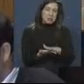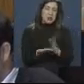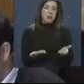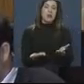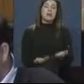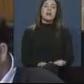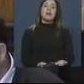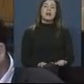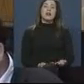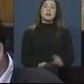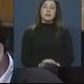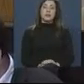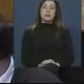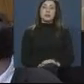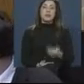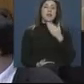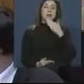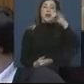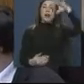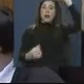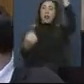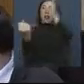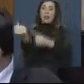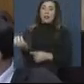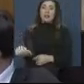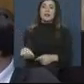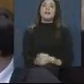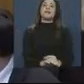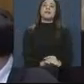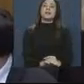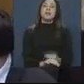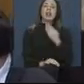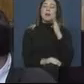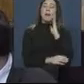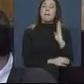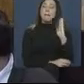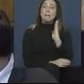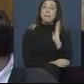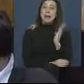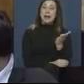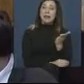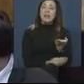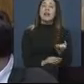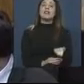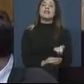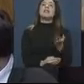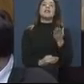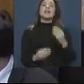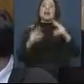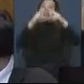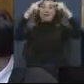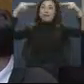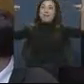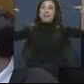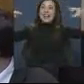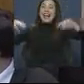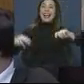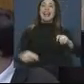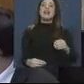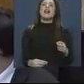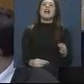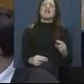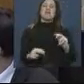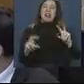ocurre con el espectro radioeléctrico, del cual se benefician precisamente los canales de televisión,